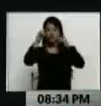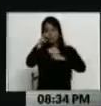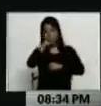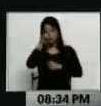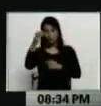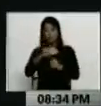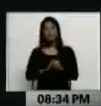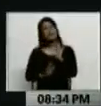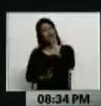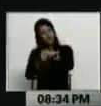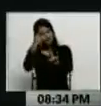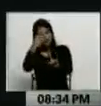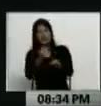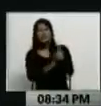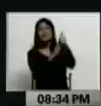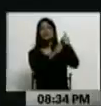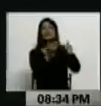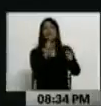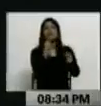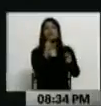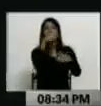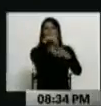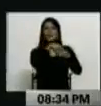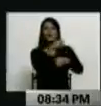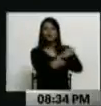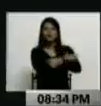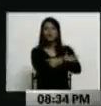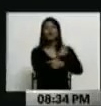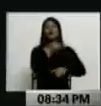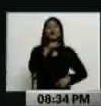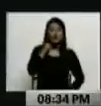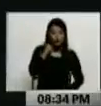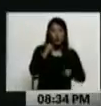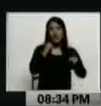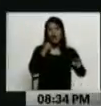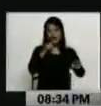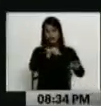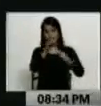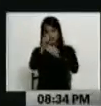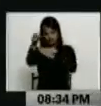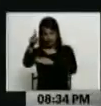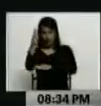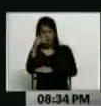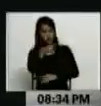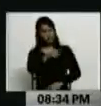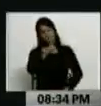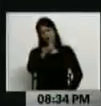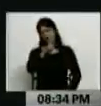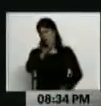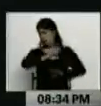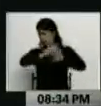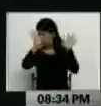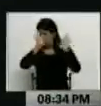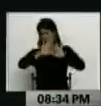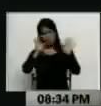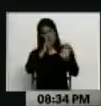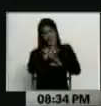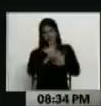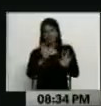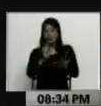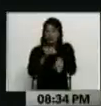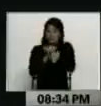oposición que además es Obispo allá en Lara qué mal mal qu mal mal